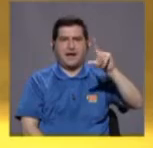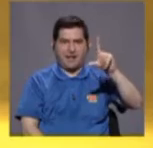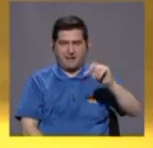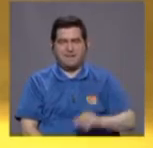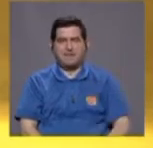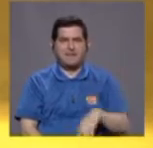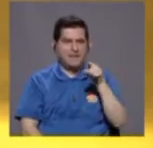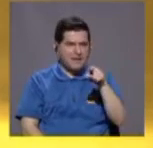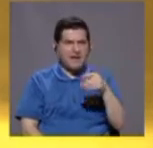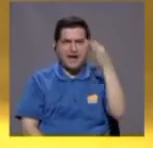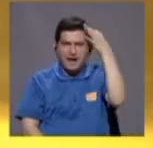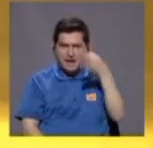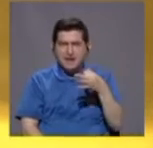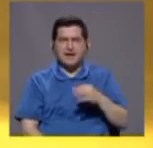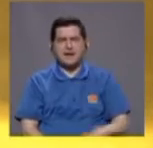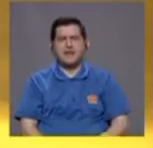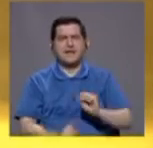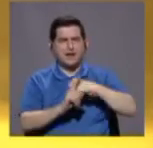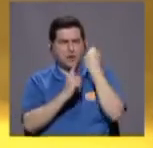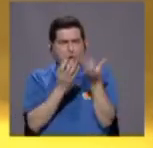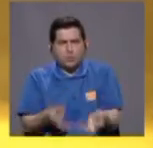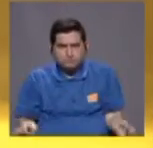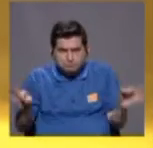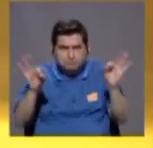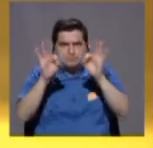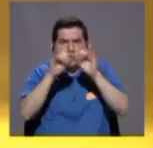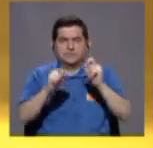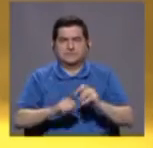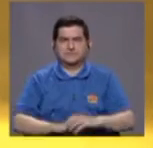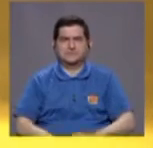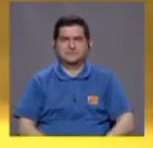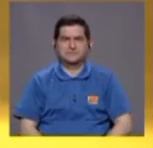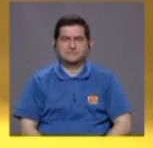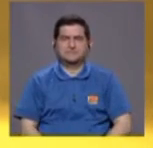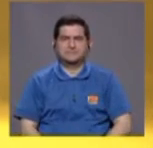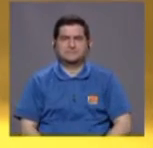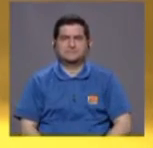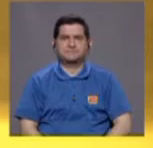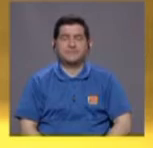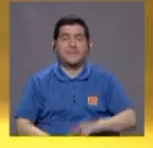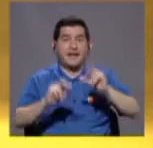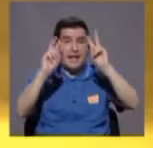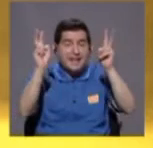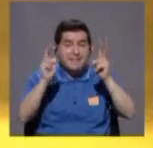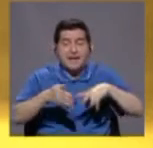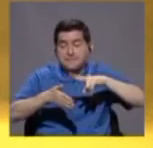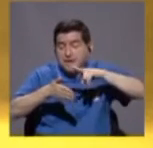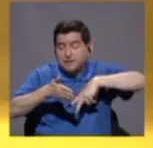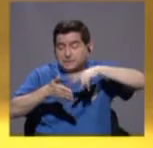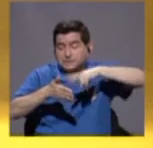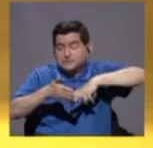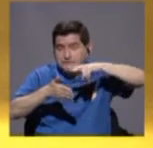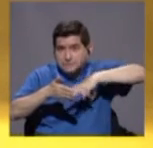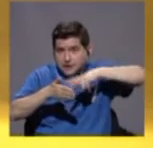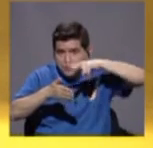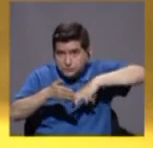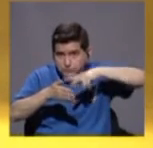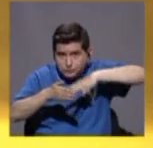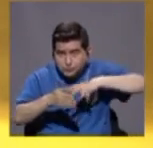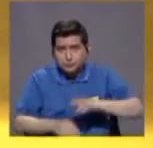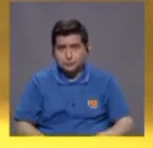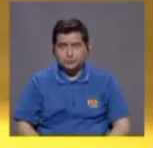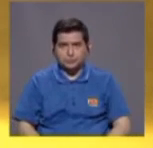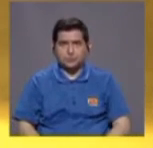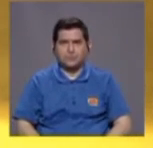Ahí me parece que hay una dimensión interesante porque el tema de la lectura, ya no, digamos,